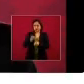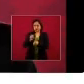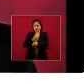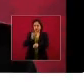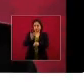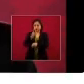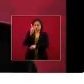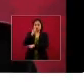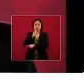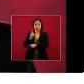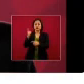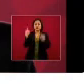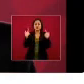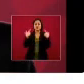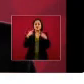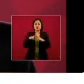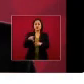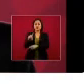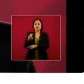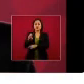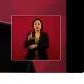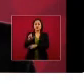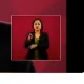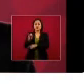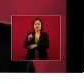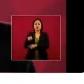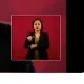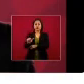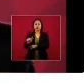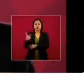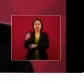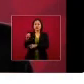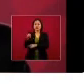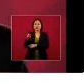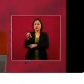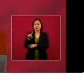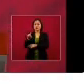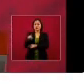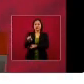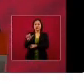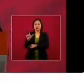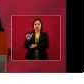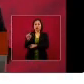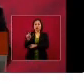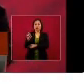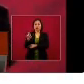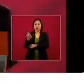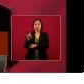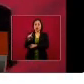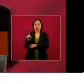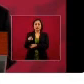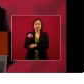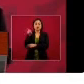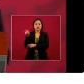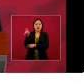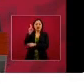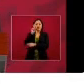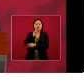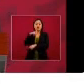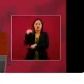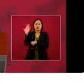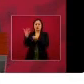que texcoco pge obviamente limita con el estado de las cales un municipio enorme bueno de extensión